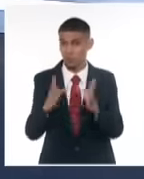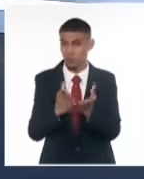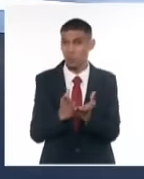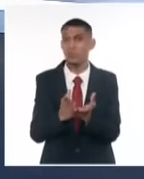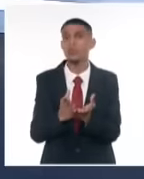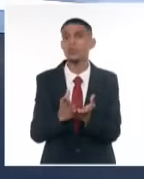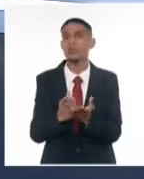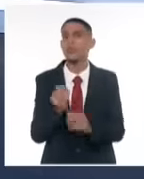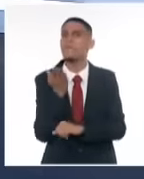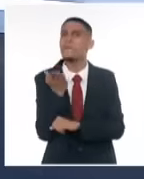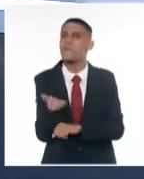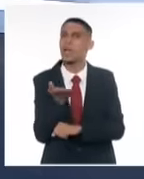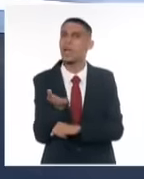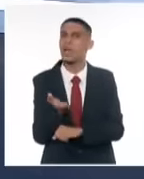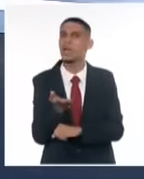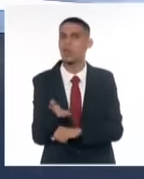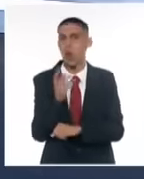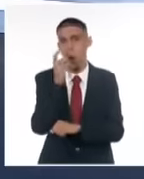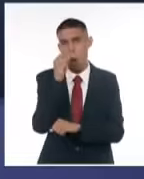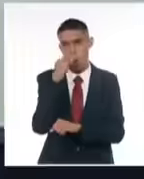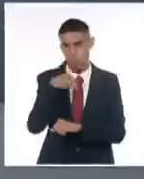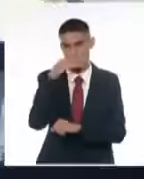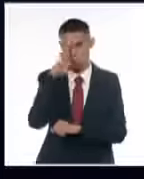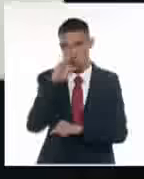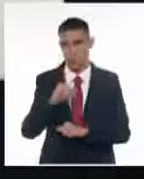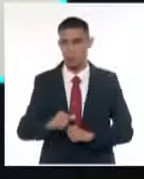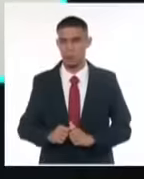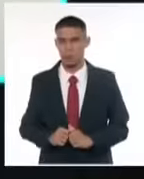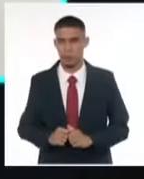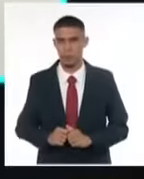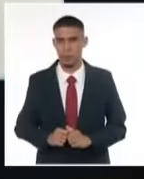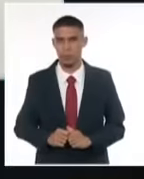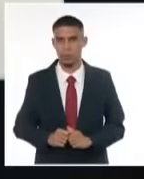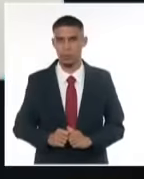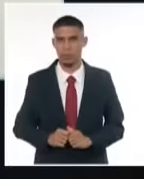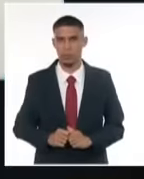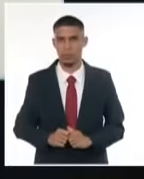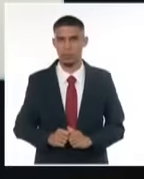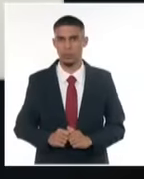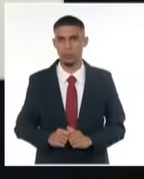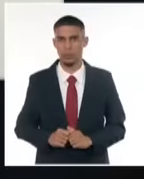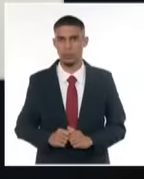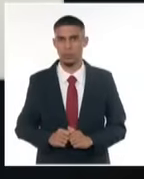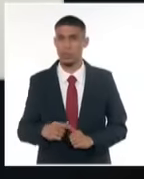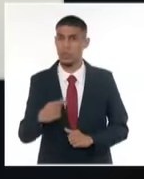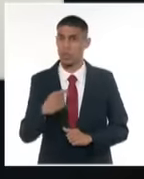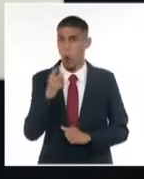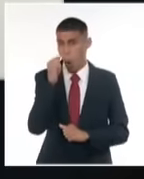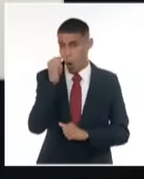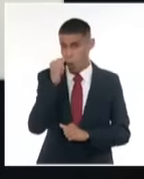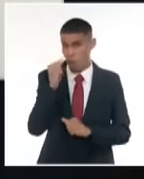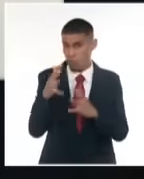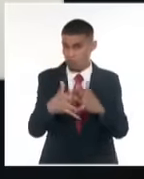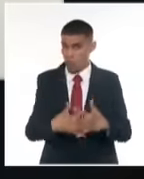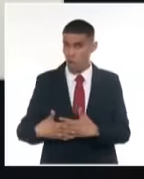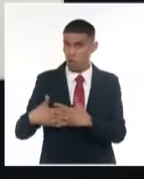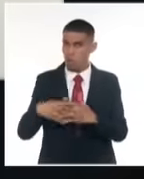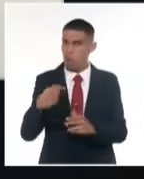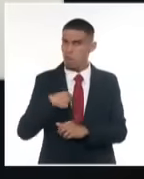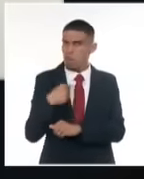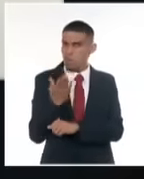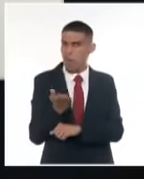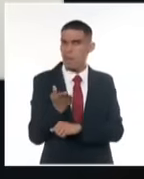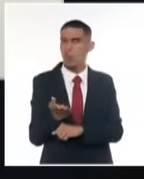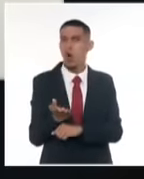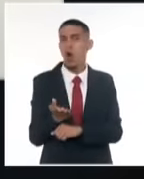han pedido a este hombre en Cuba. Veamos. Ay, Mijail Sánchez me pidió tumbar un